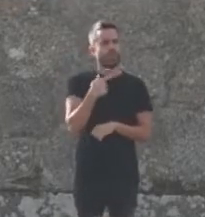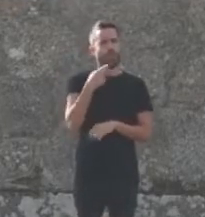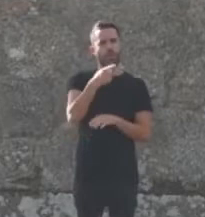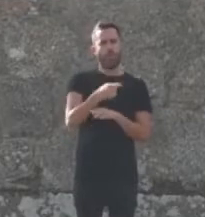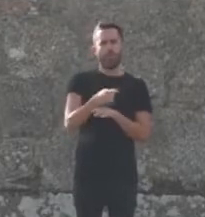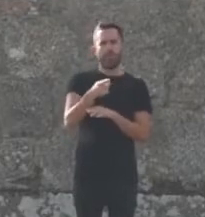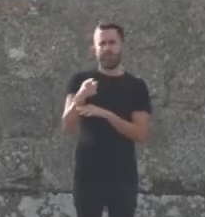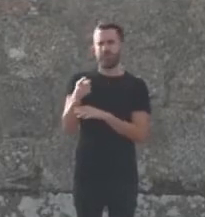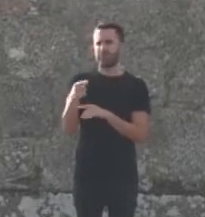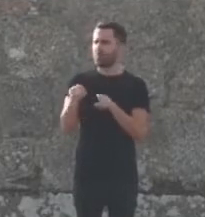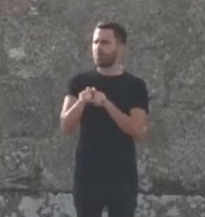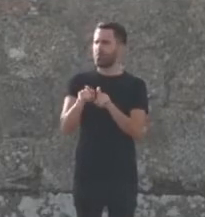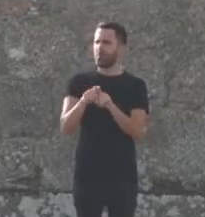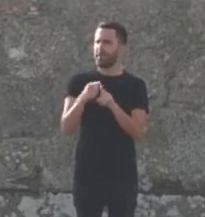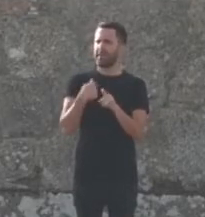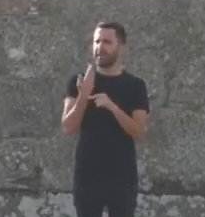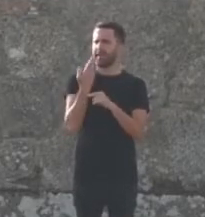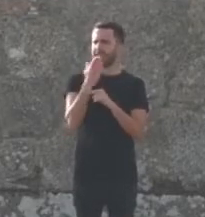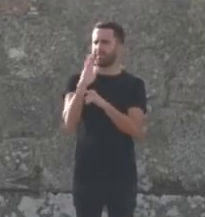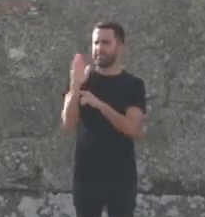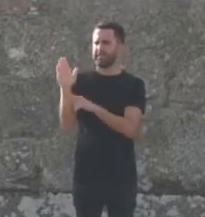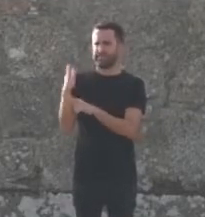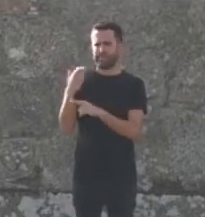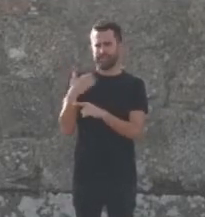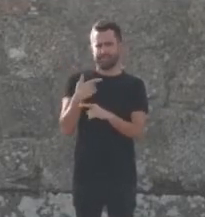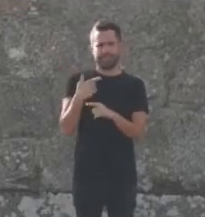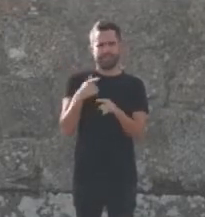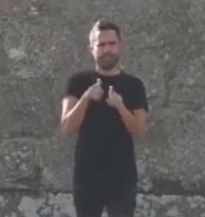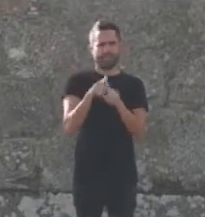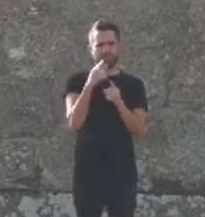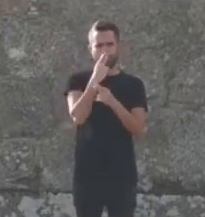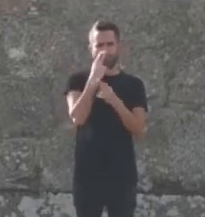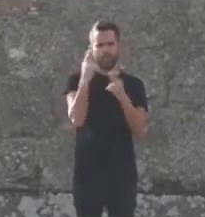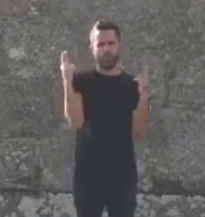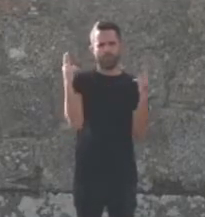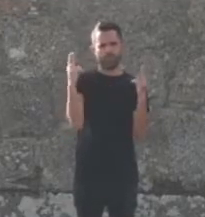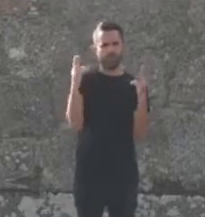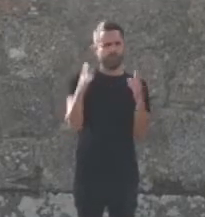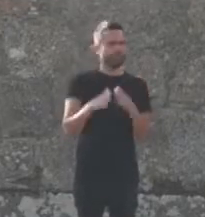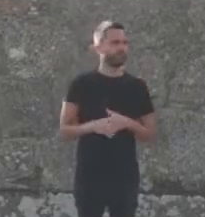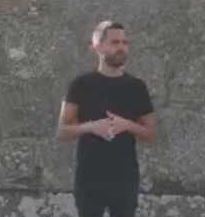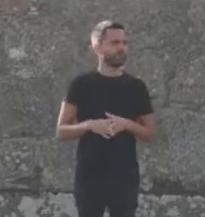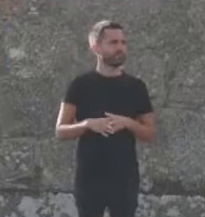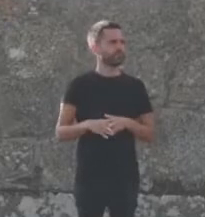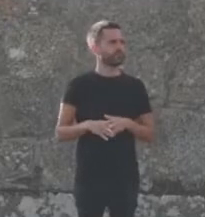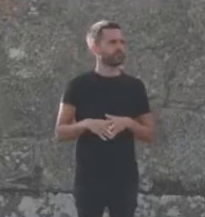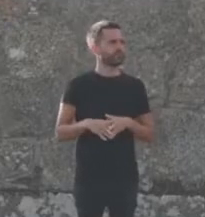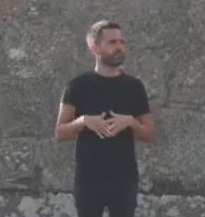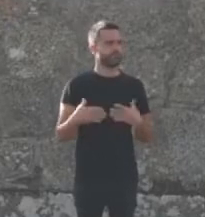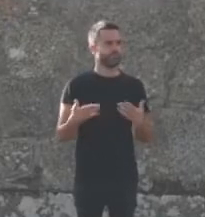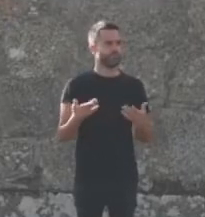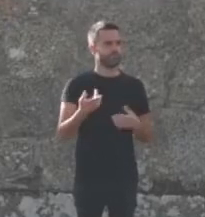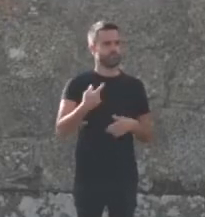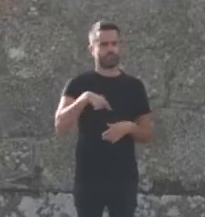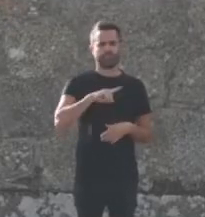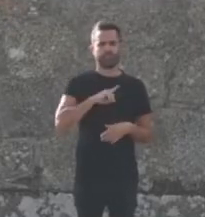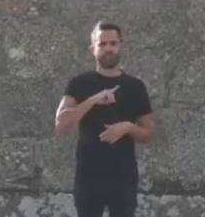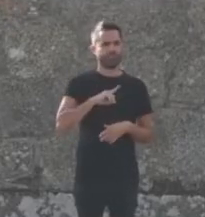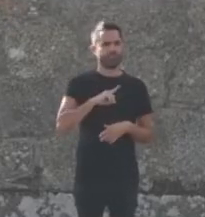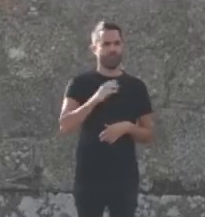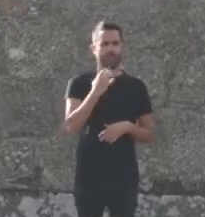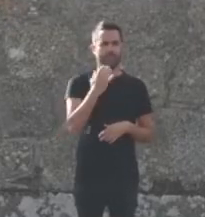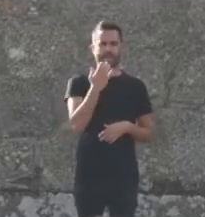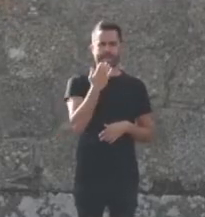que temos unhas obrigas como representantes públicos. E, desde logo, nós tamén temos moitos